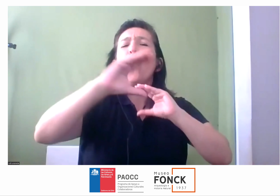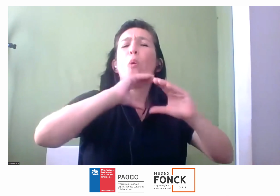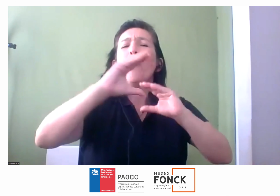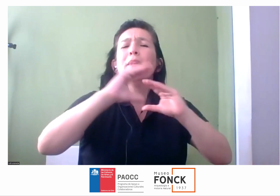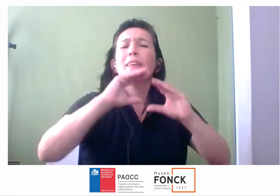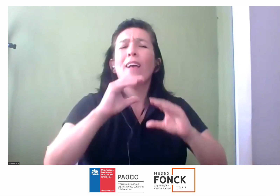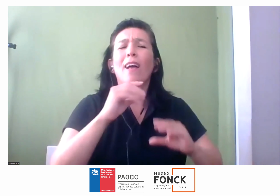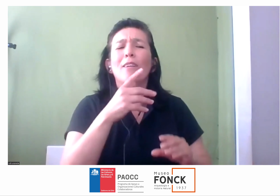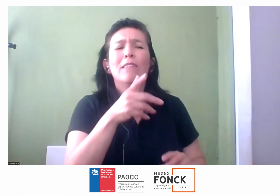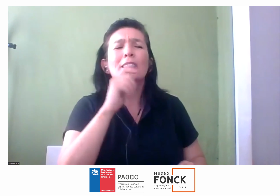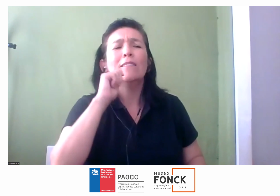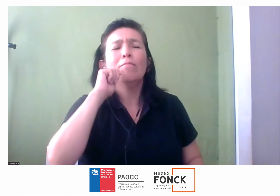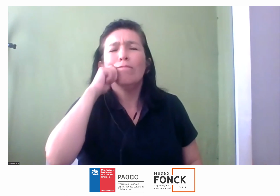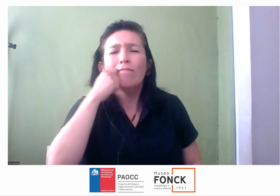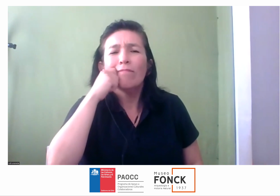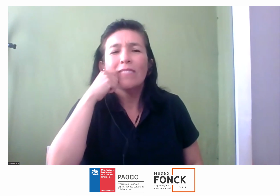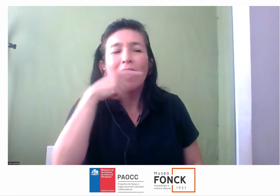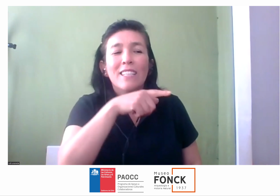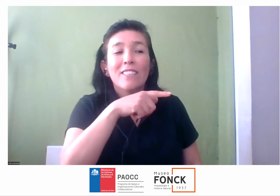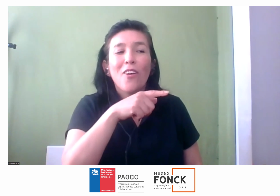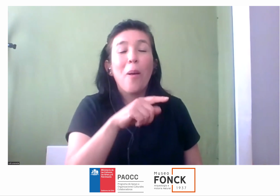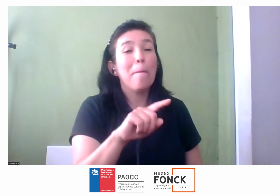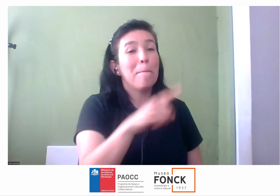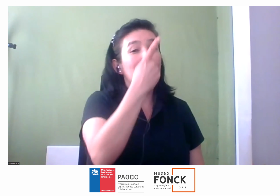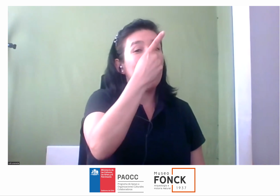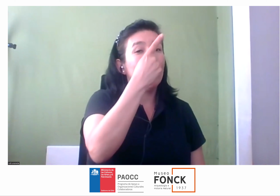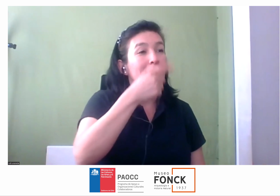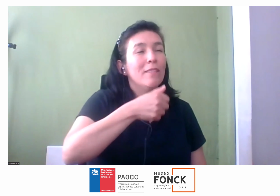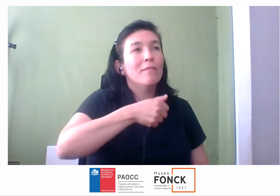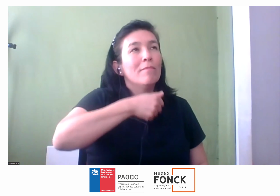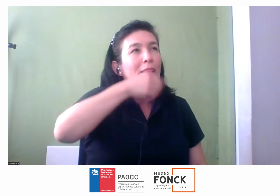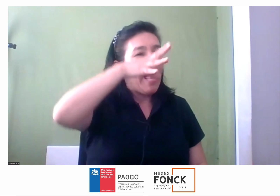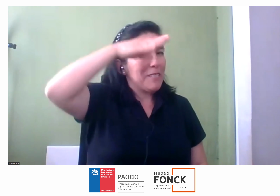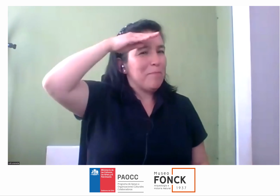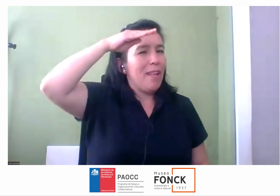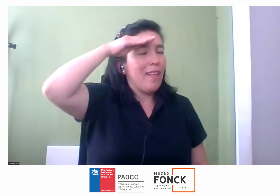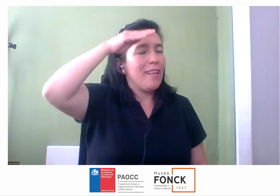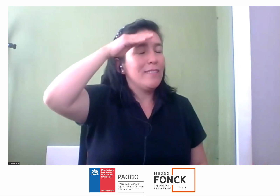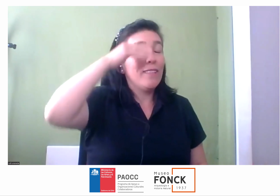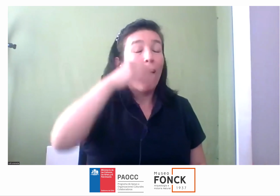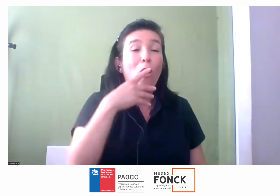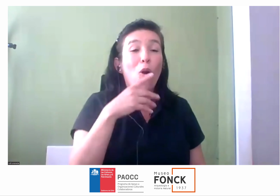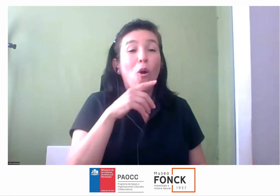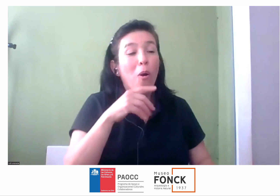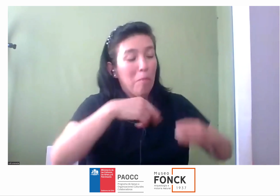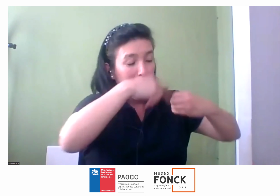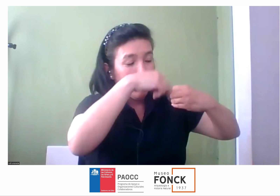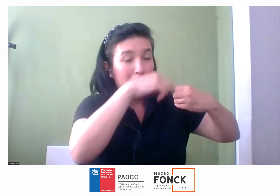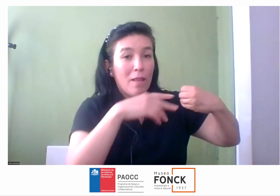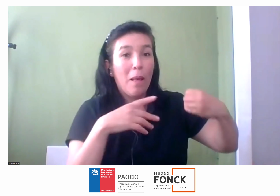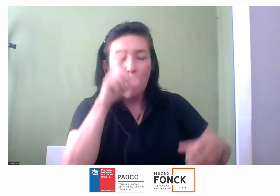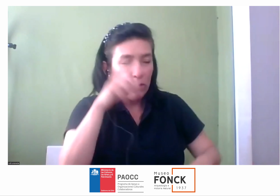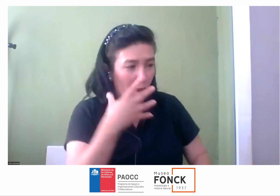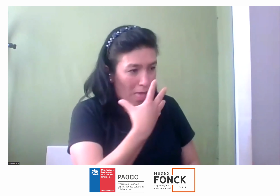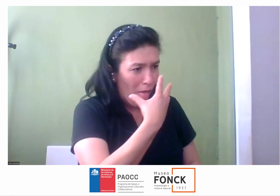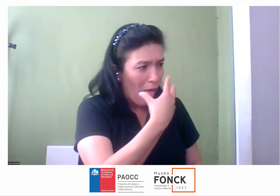eso, que pasamos de una experiencia, de reflejar una experiencia o de cautivar en base como a estos patrones,